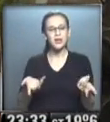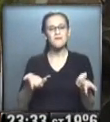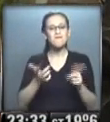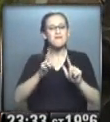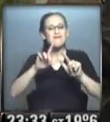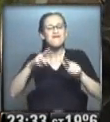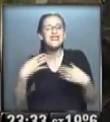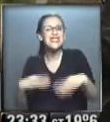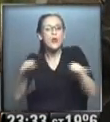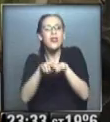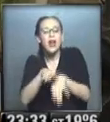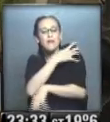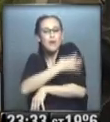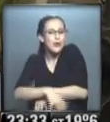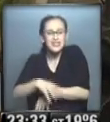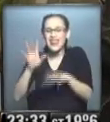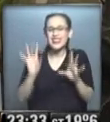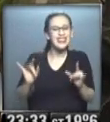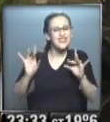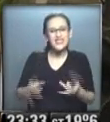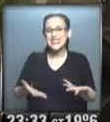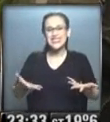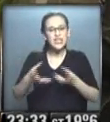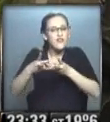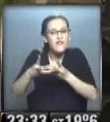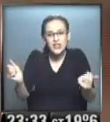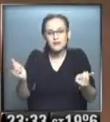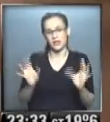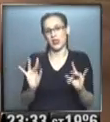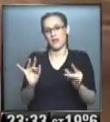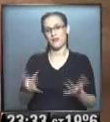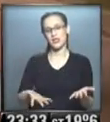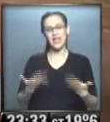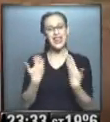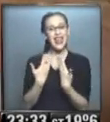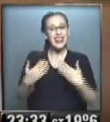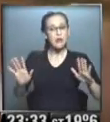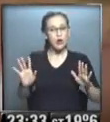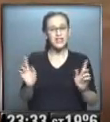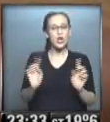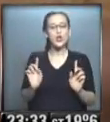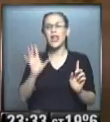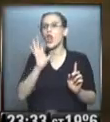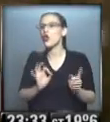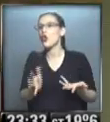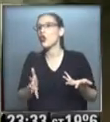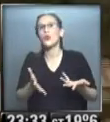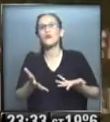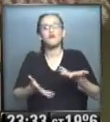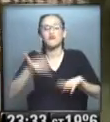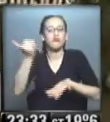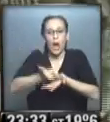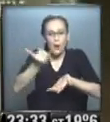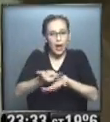la desigualdad y la pobreza en la región. Y el cómo, porque la democracia tampoco es un valor abstracto. La democracia